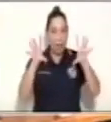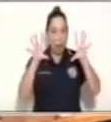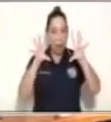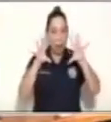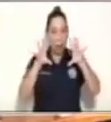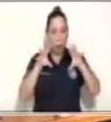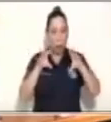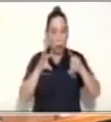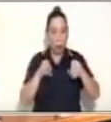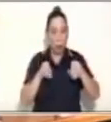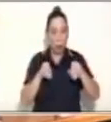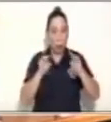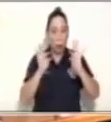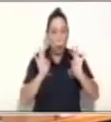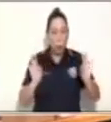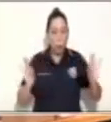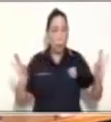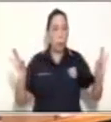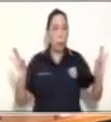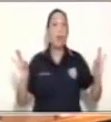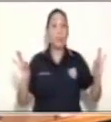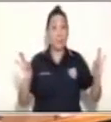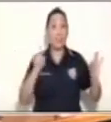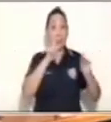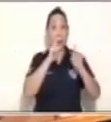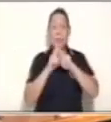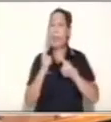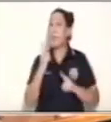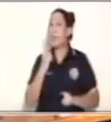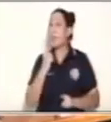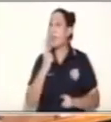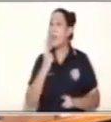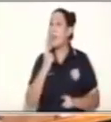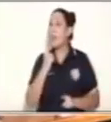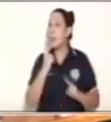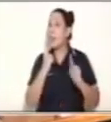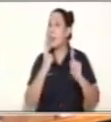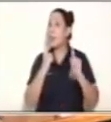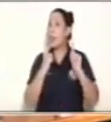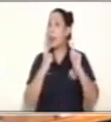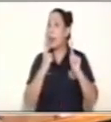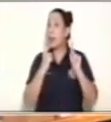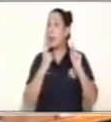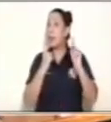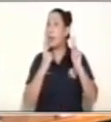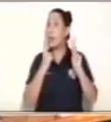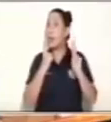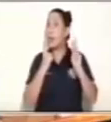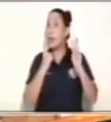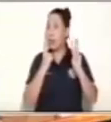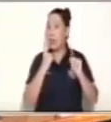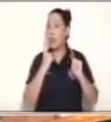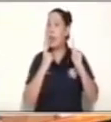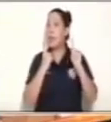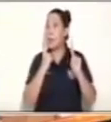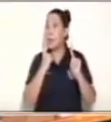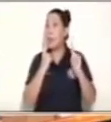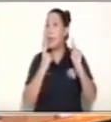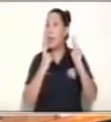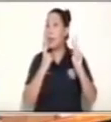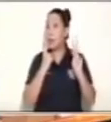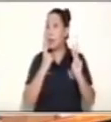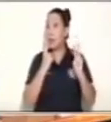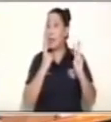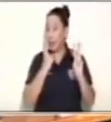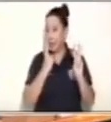S. Lo vamos a hacer 3 veces. S, S, S. Nuevamente. S,